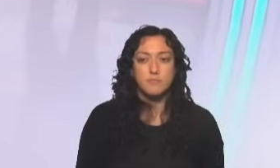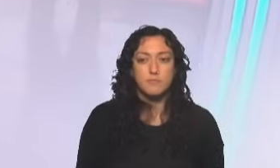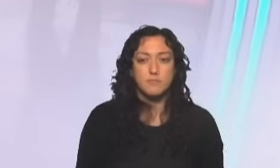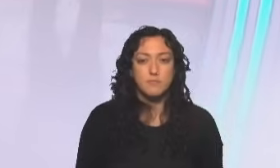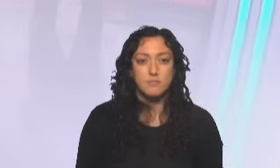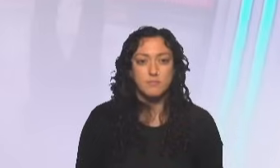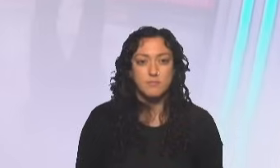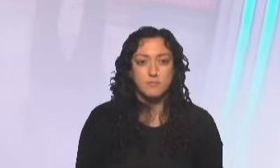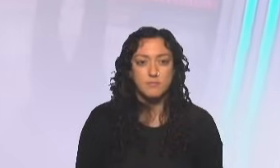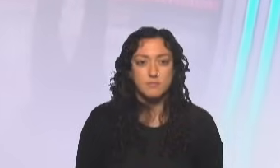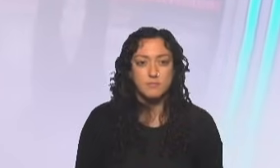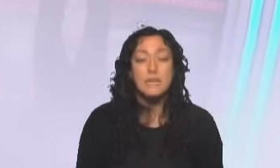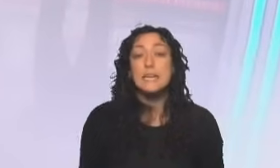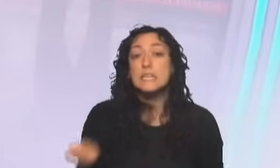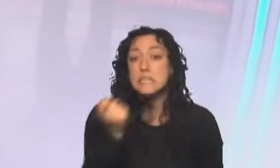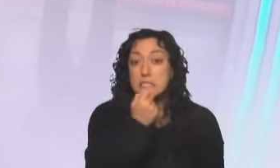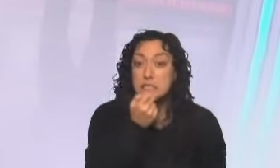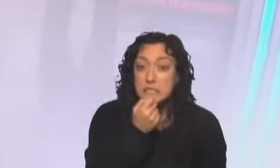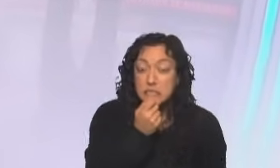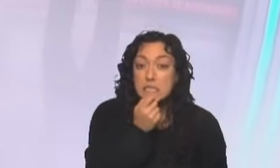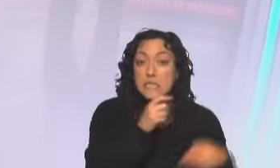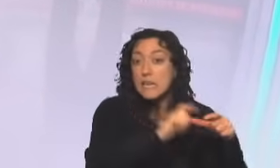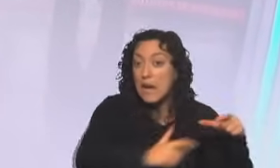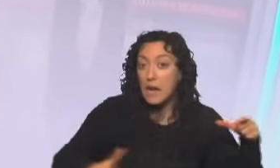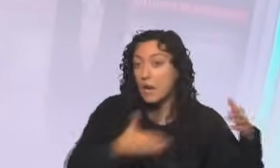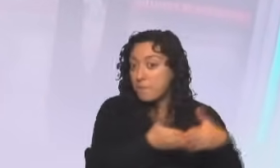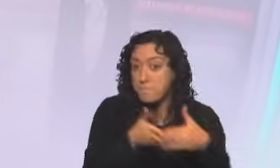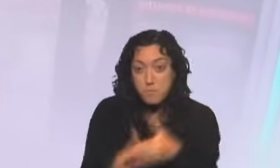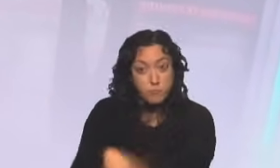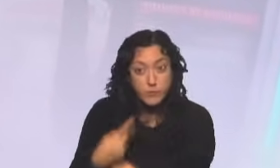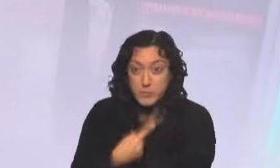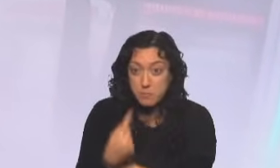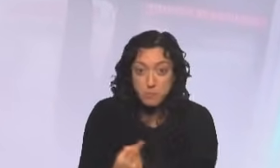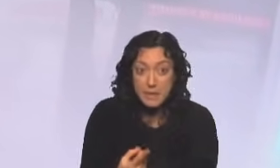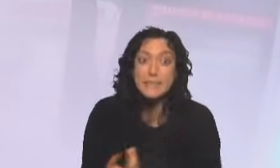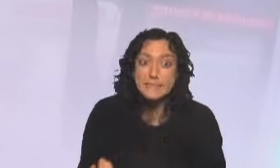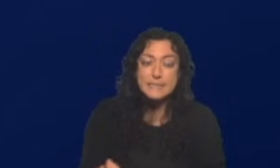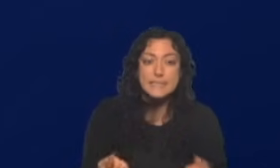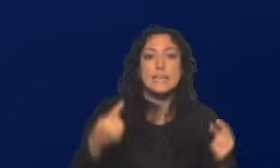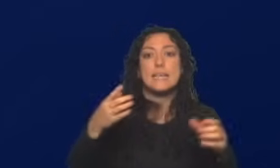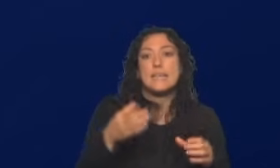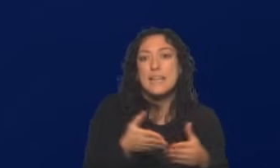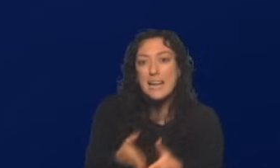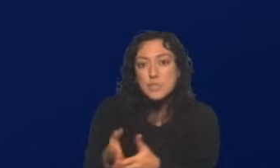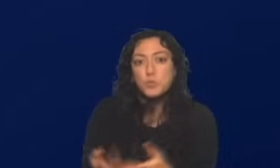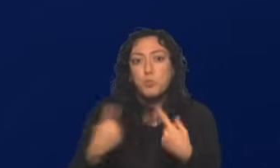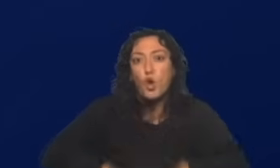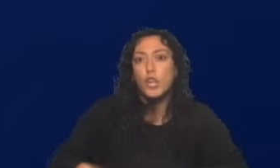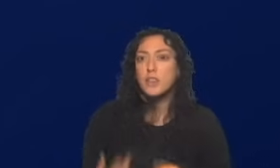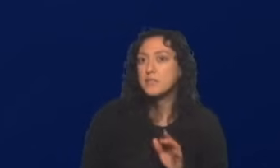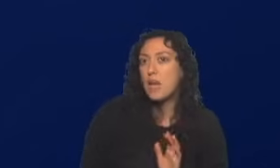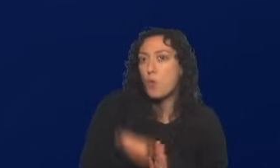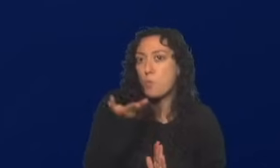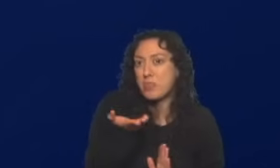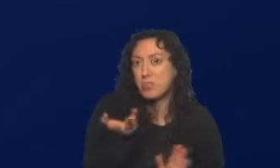Canal de Panamá. Si no se puede utilizar este canal, se incrementan los costos del transporte, tanto de mercaderías